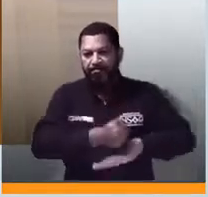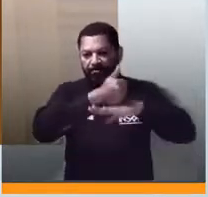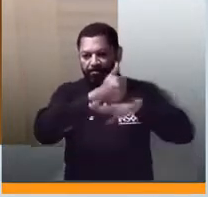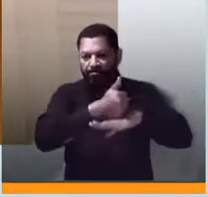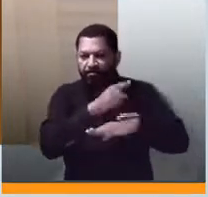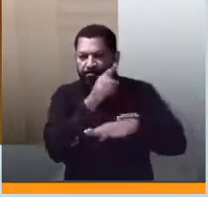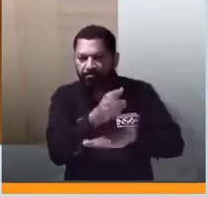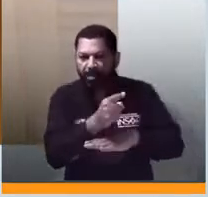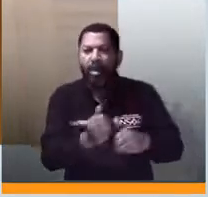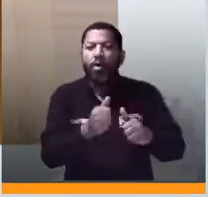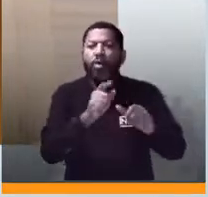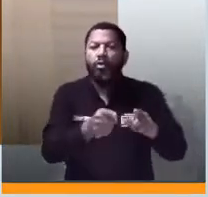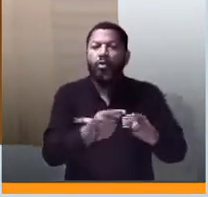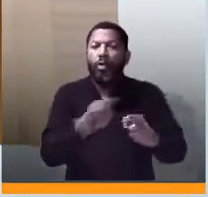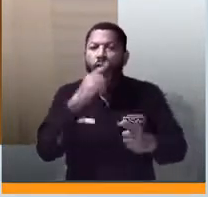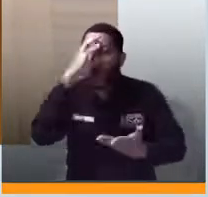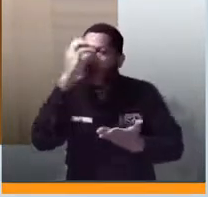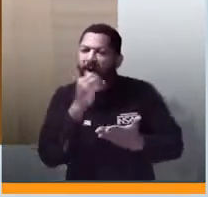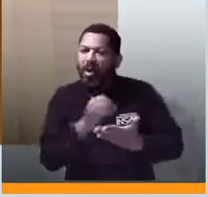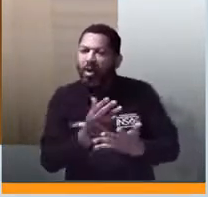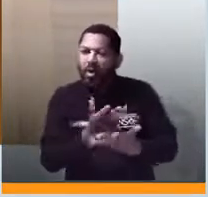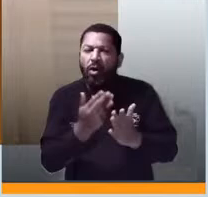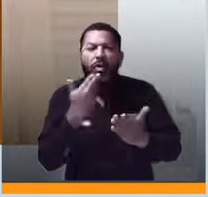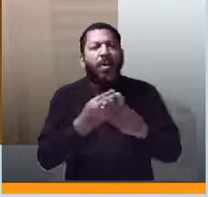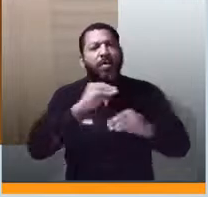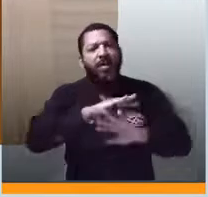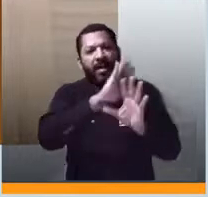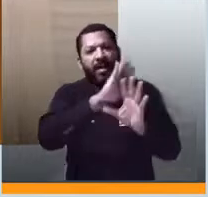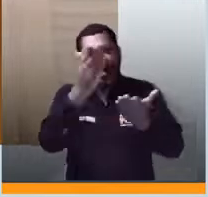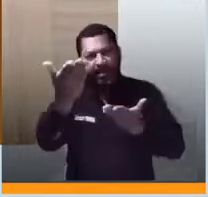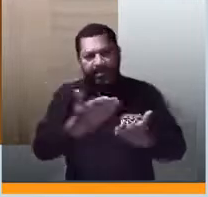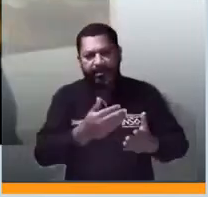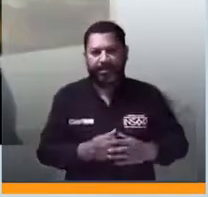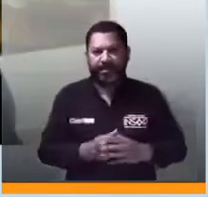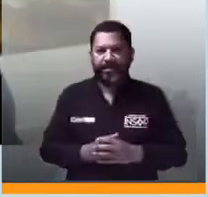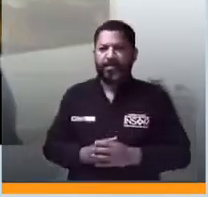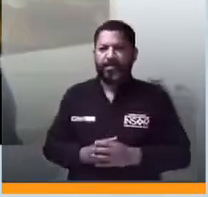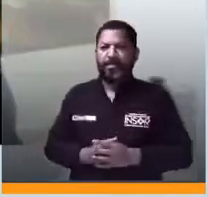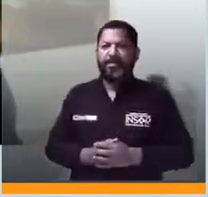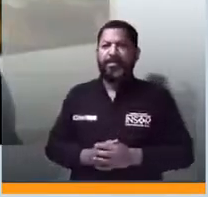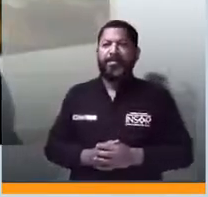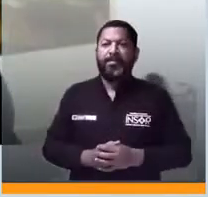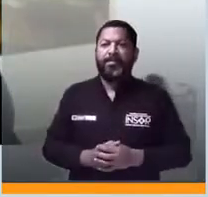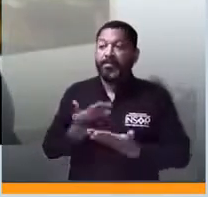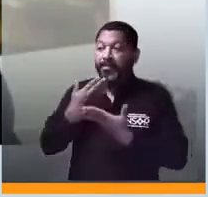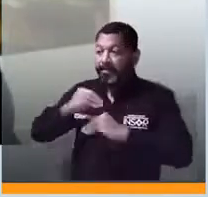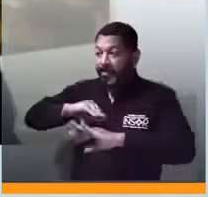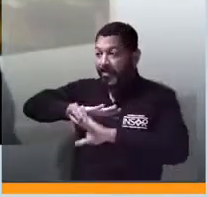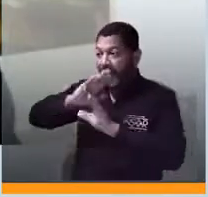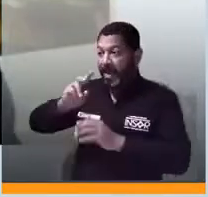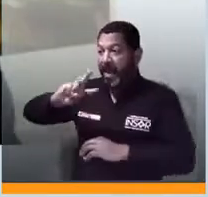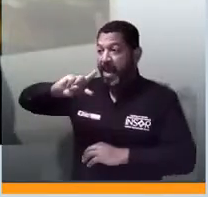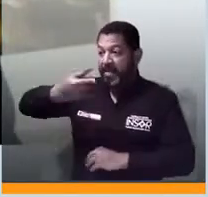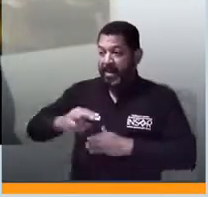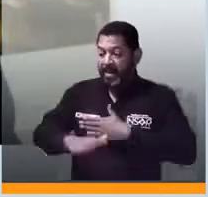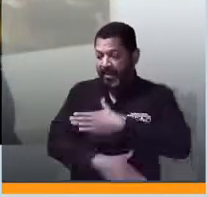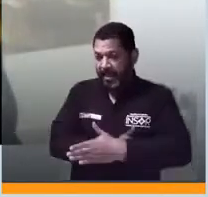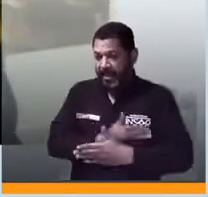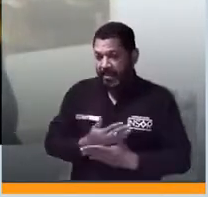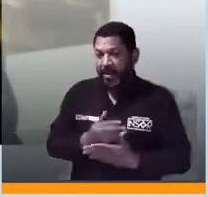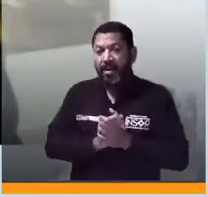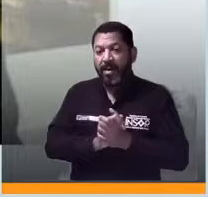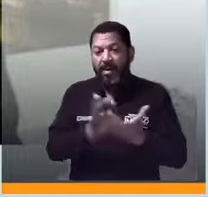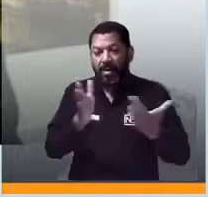cuáles son sus apreciaciones y buenos días. Bueno, muchas gracias, viceministro. Un saludo especial para mis